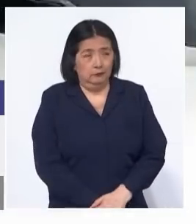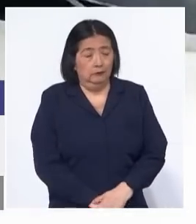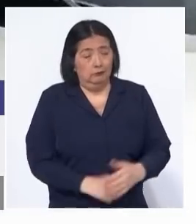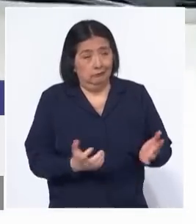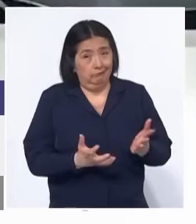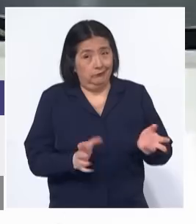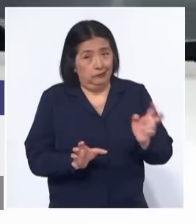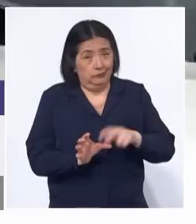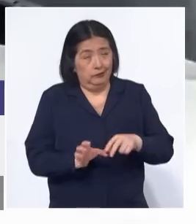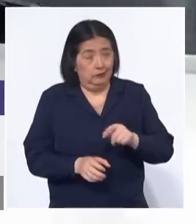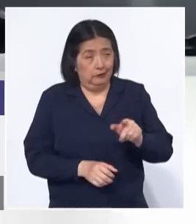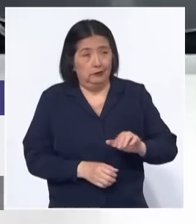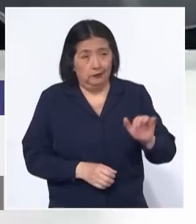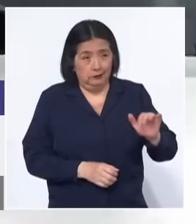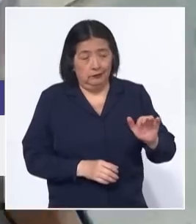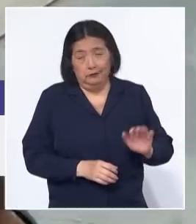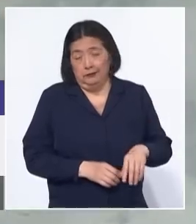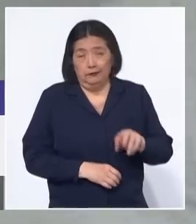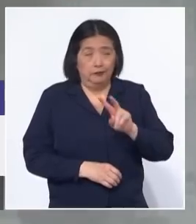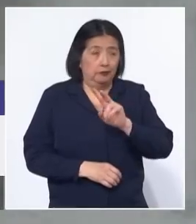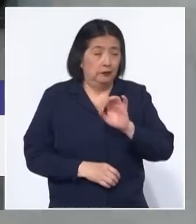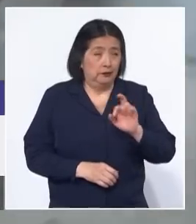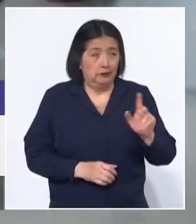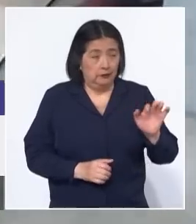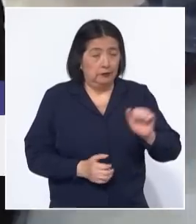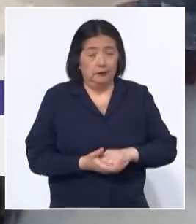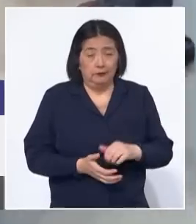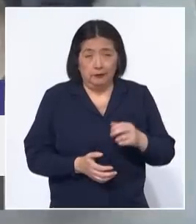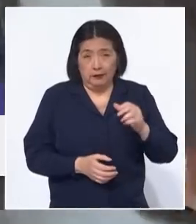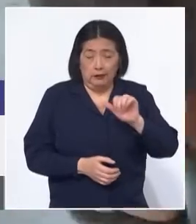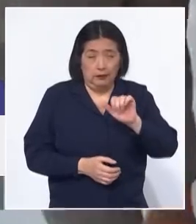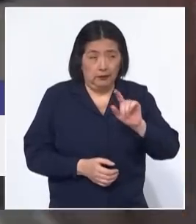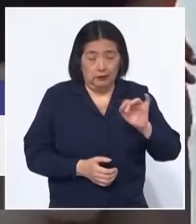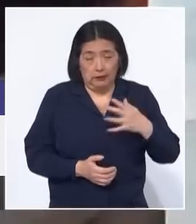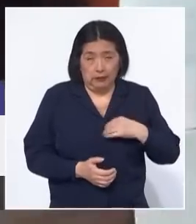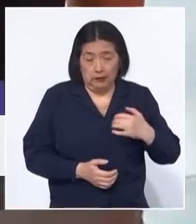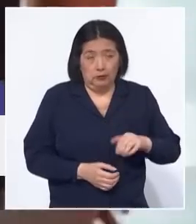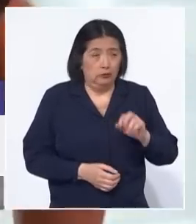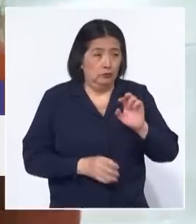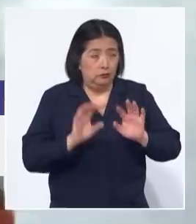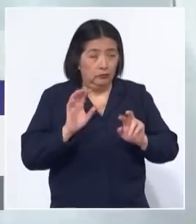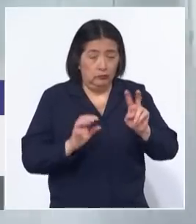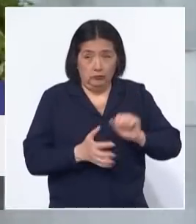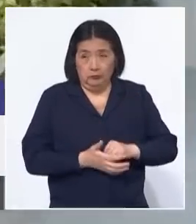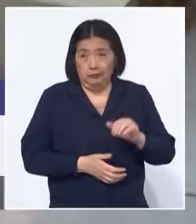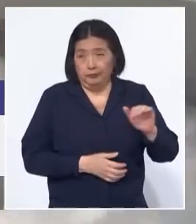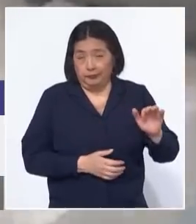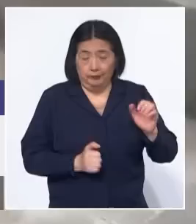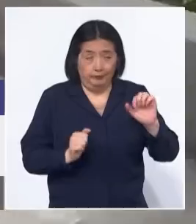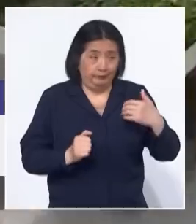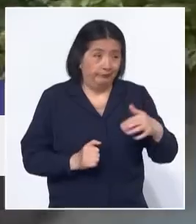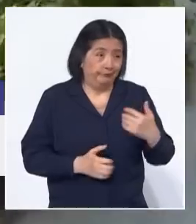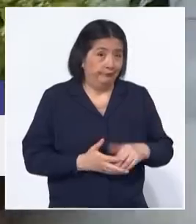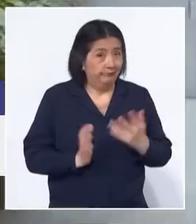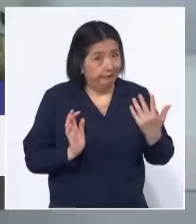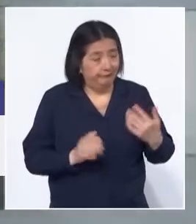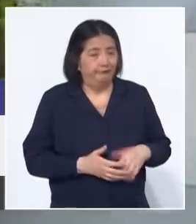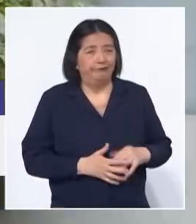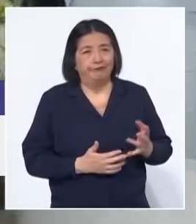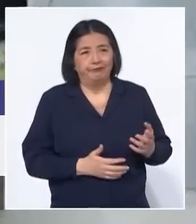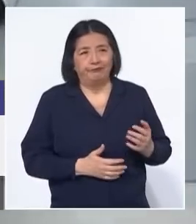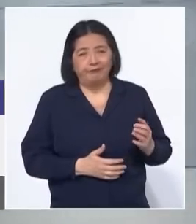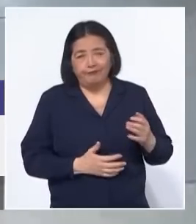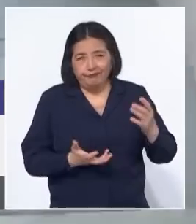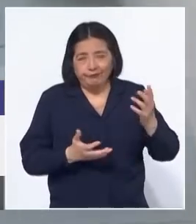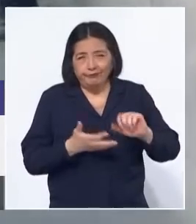donde se llevan a la pequeña Valeria. Les decimos, Valeria Angélica Vázquez, 12 años, una menor que tiene toda una vida por delante y que